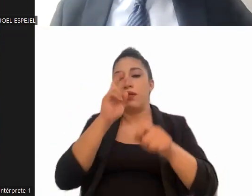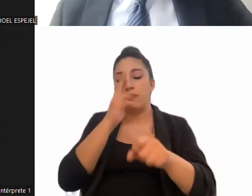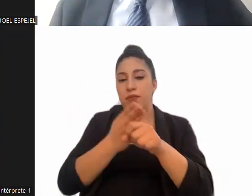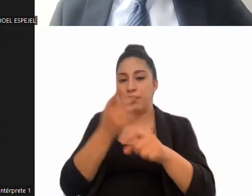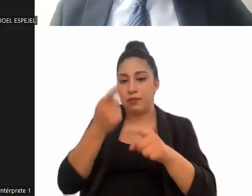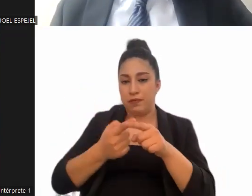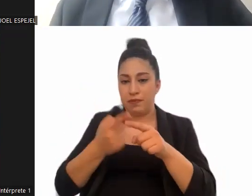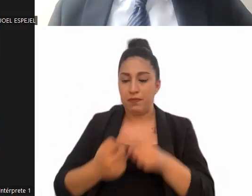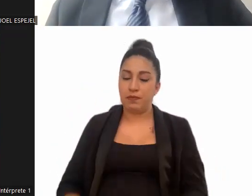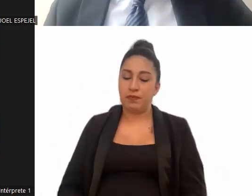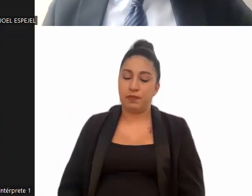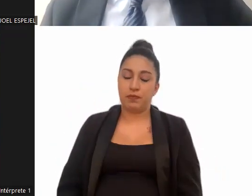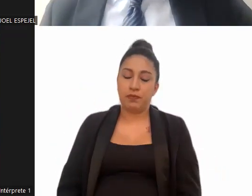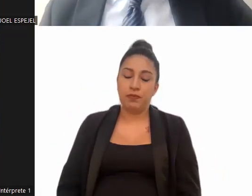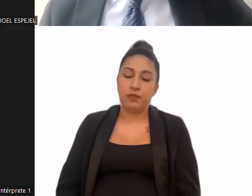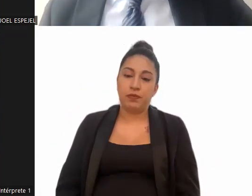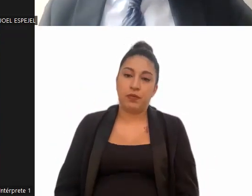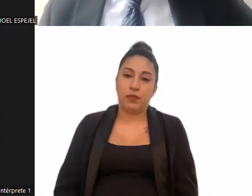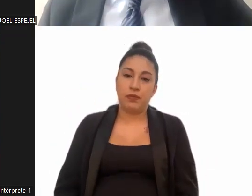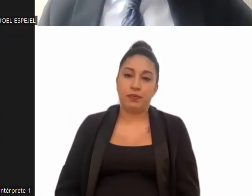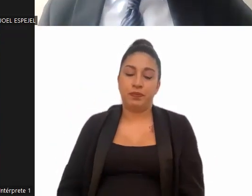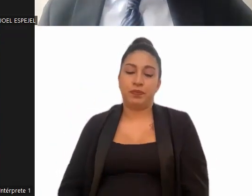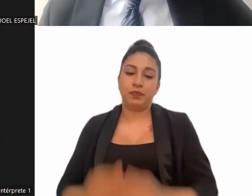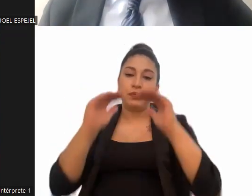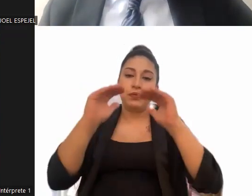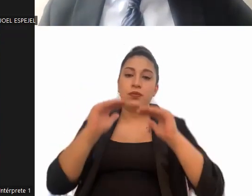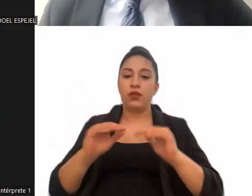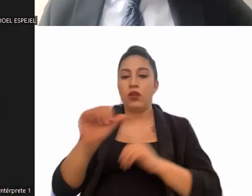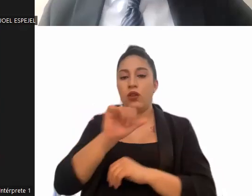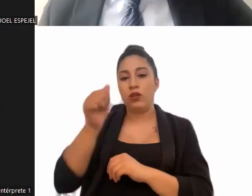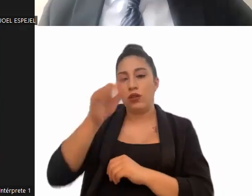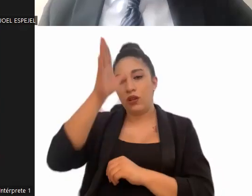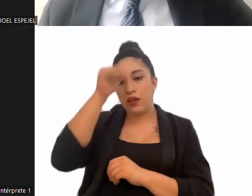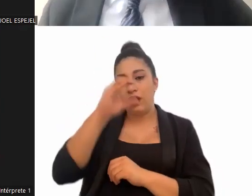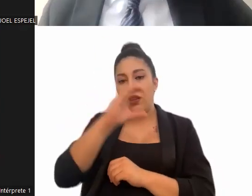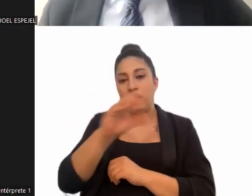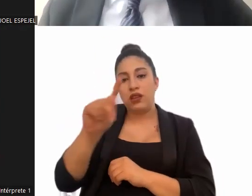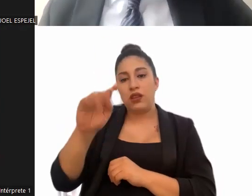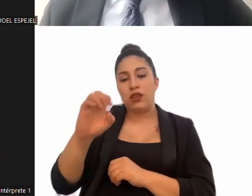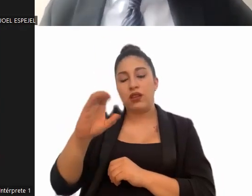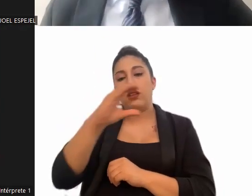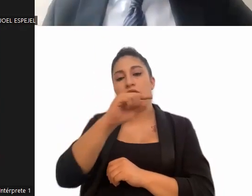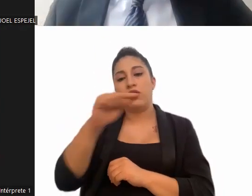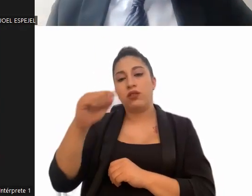administrativa que corresponda. Acuerdo CT/CE